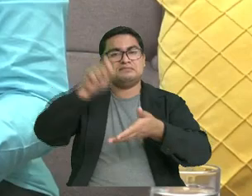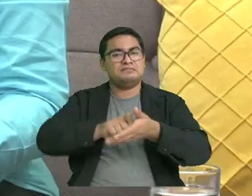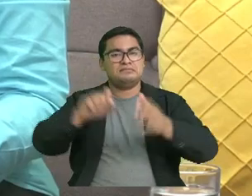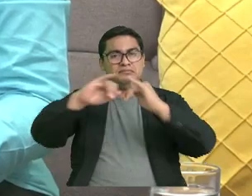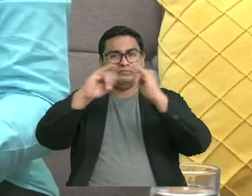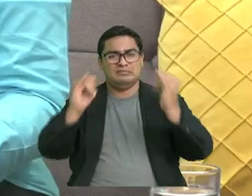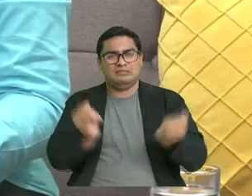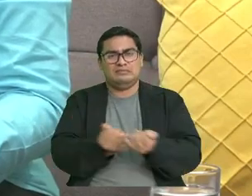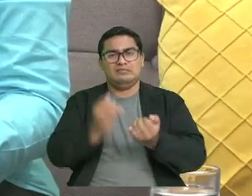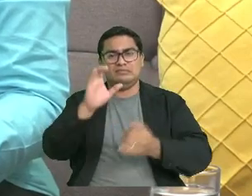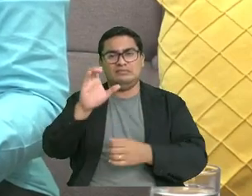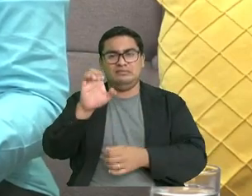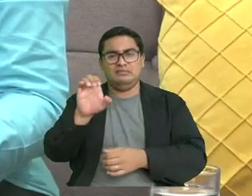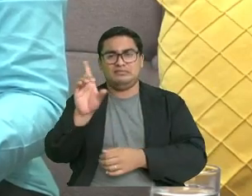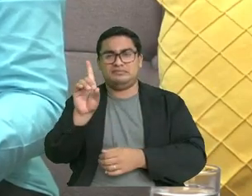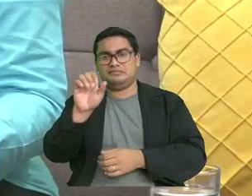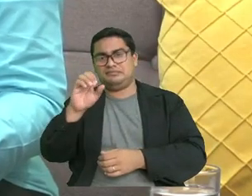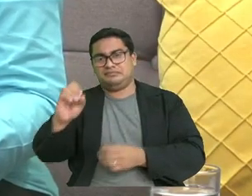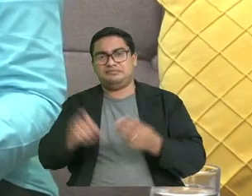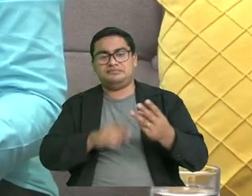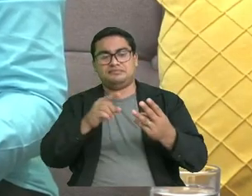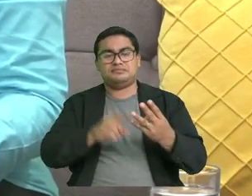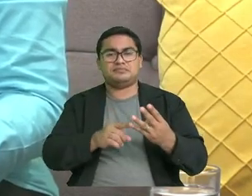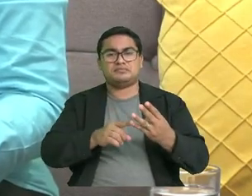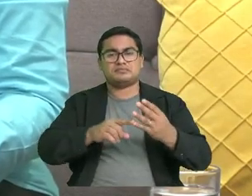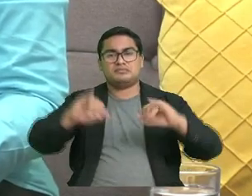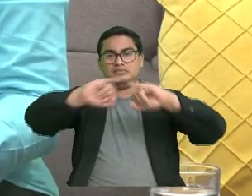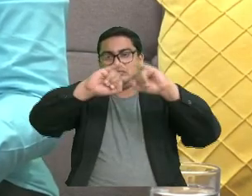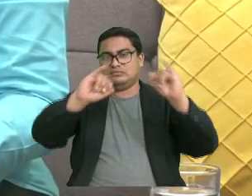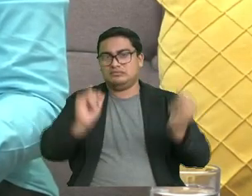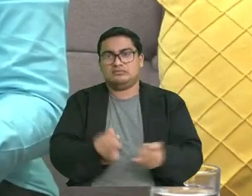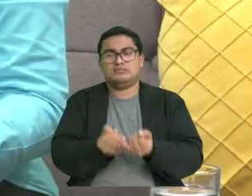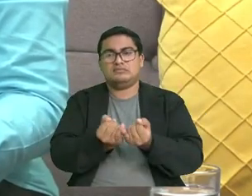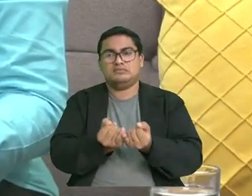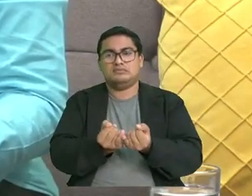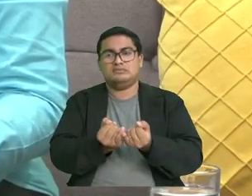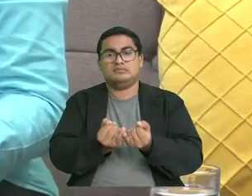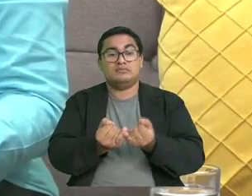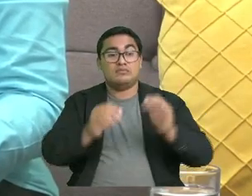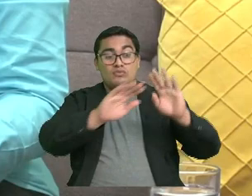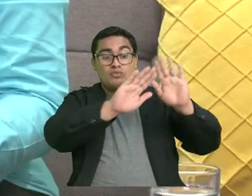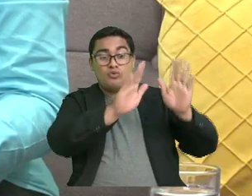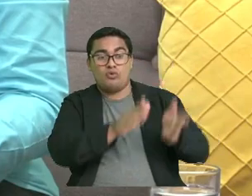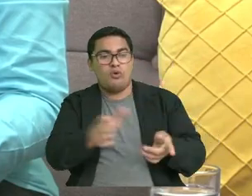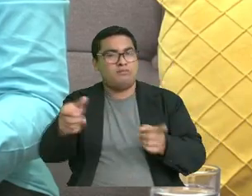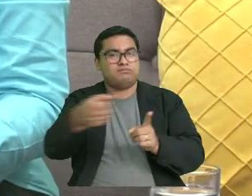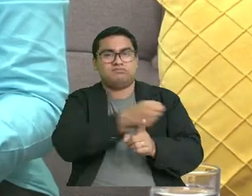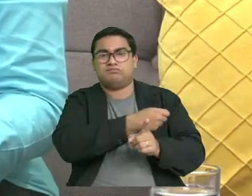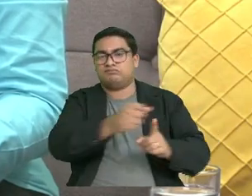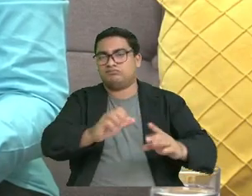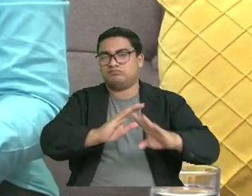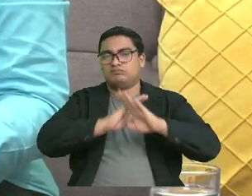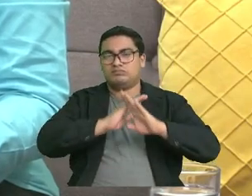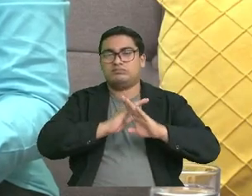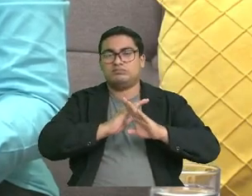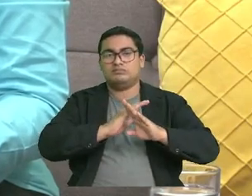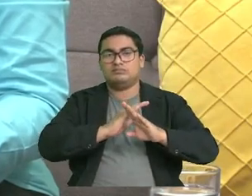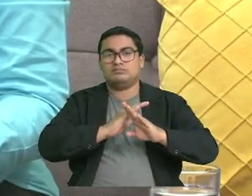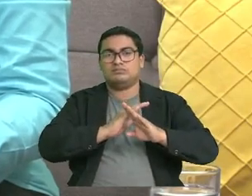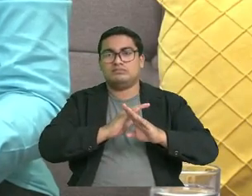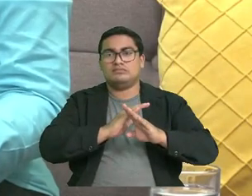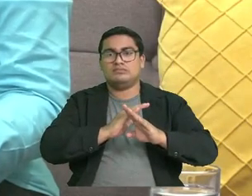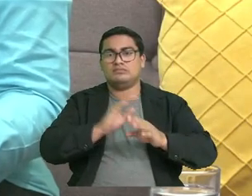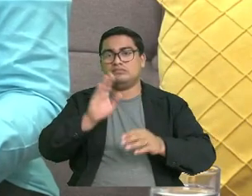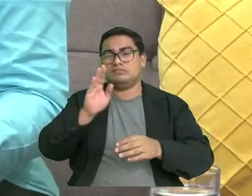la CEDAW. Está la Convención para Eliminar también todo lo que es la violencia contra la mujer, la Convención Belén do